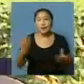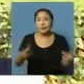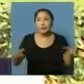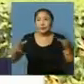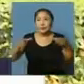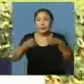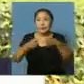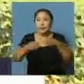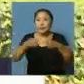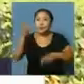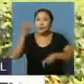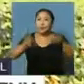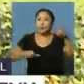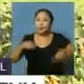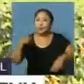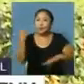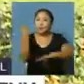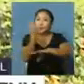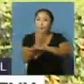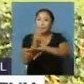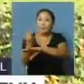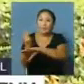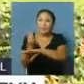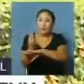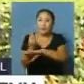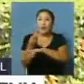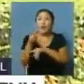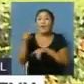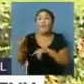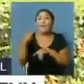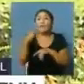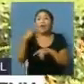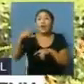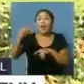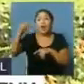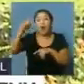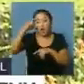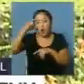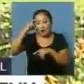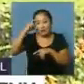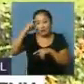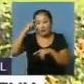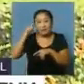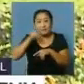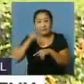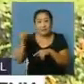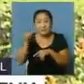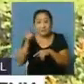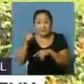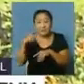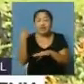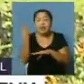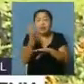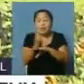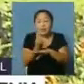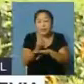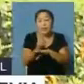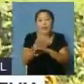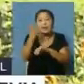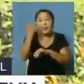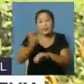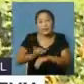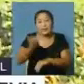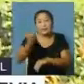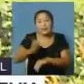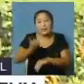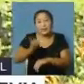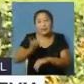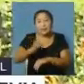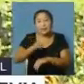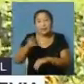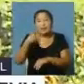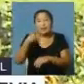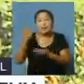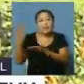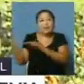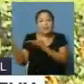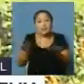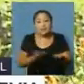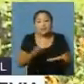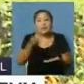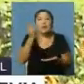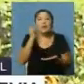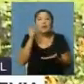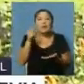tuvimos una reunión con todas las partes que conformamos el COE y también ahí hicimos la extensión, a la